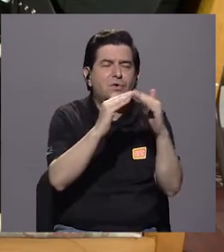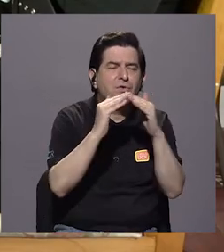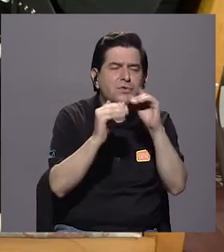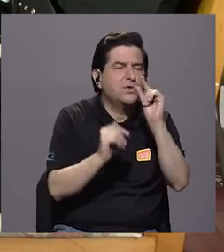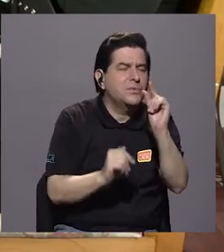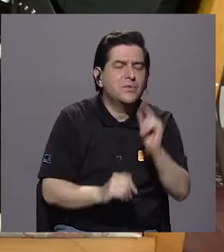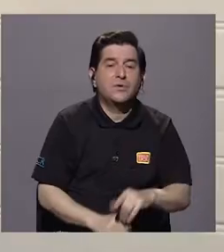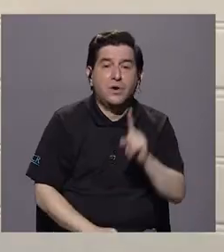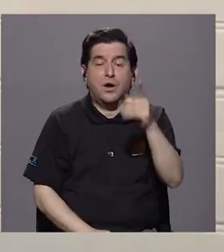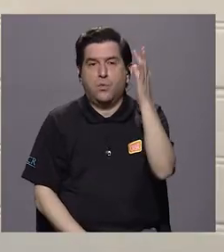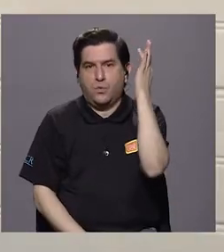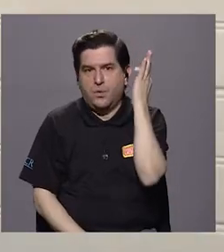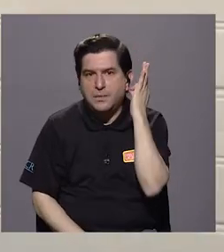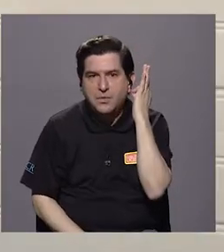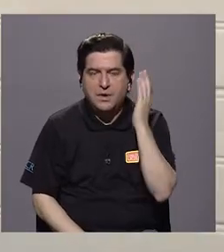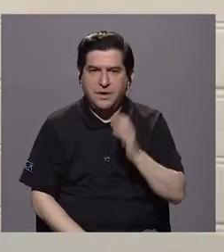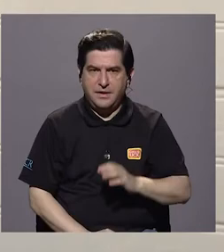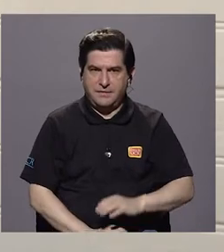en una mujer